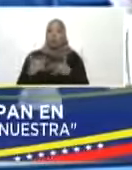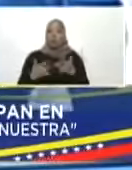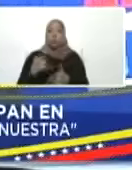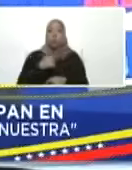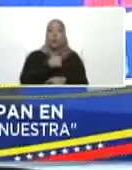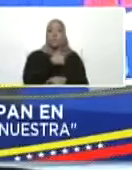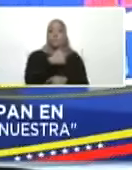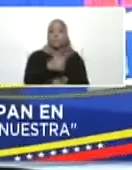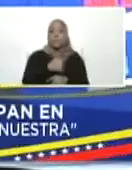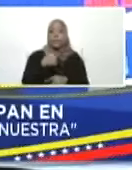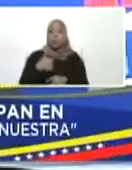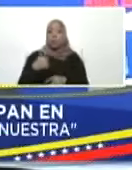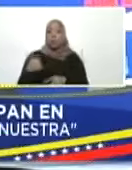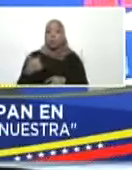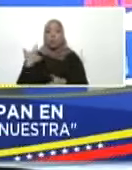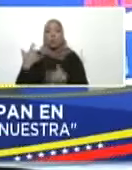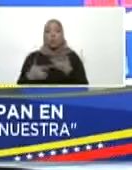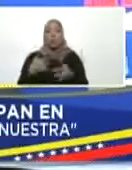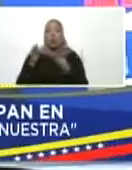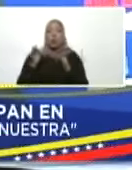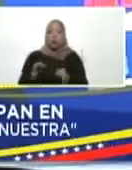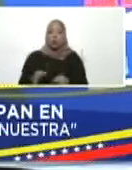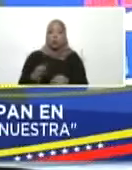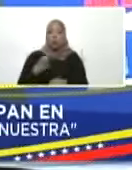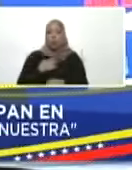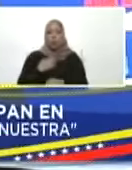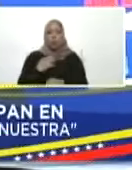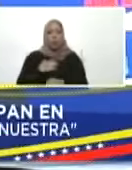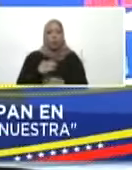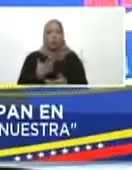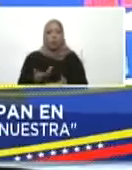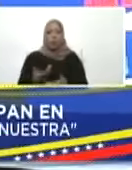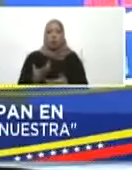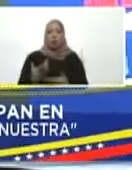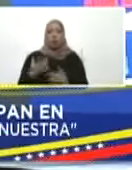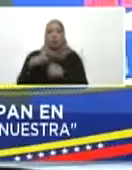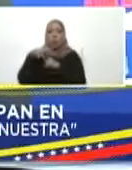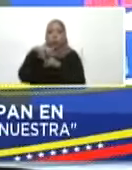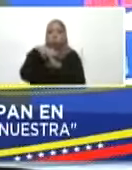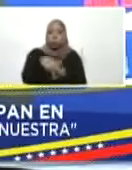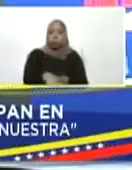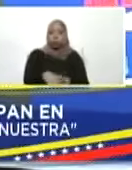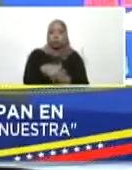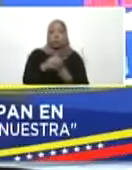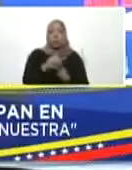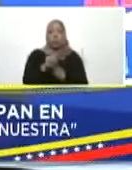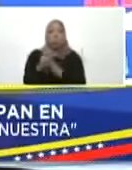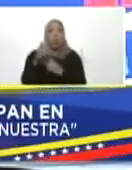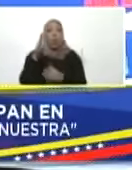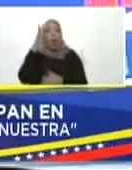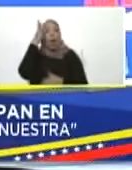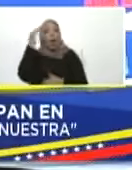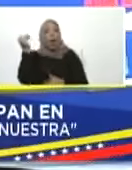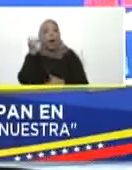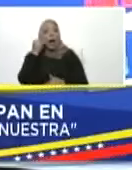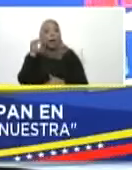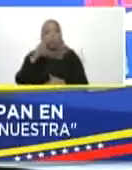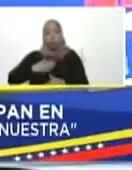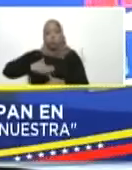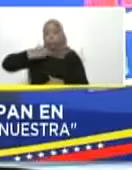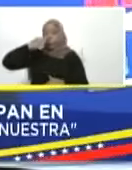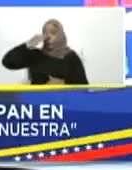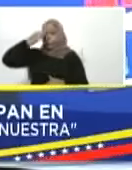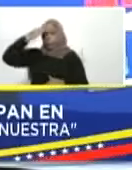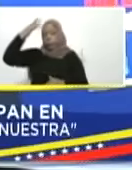cada país en que se han metido. No fue eso lo que ocurrió en Afganistán, en Libia, no fue eso lo que ocurrió